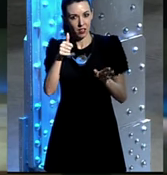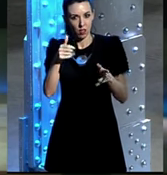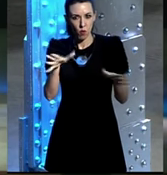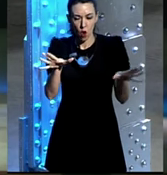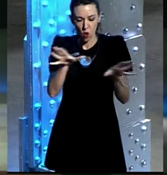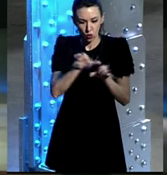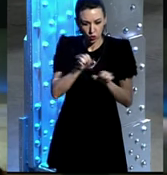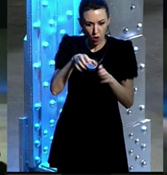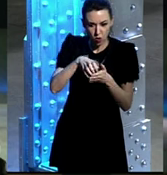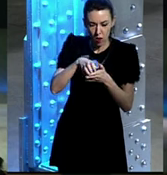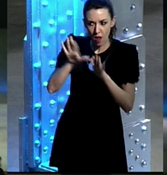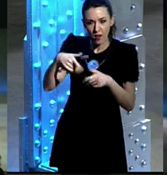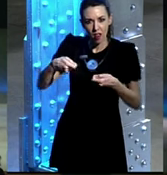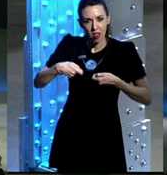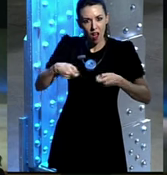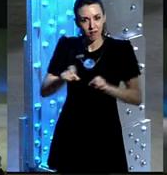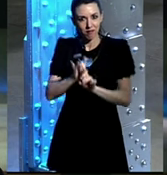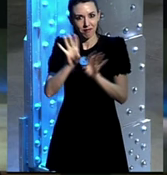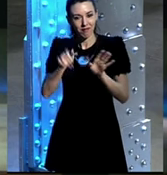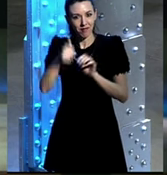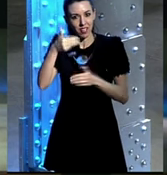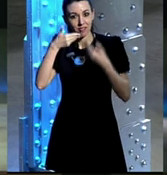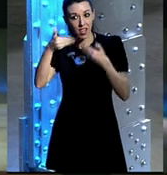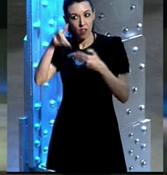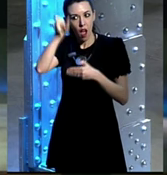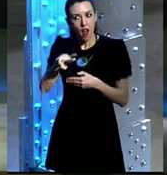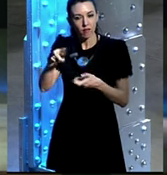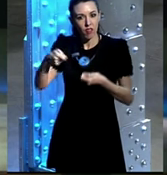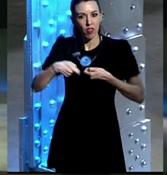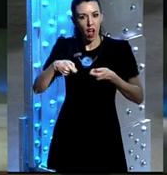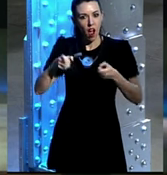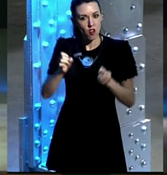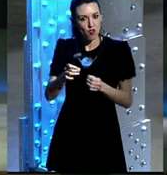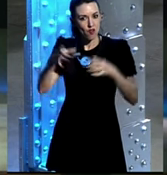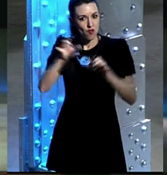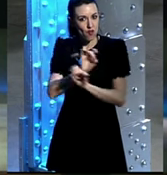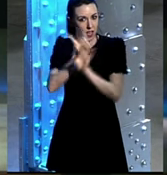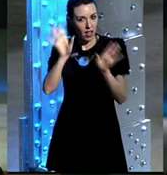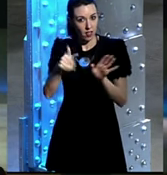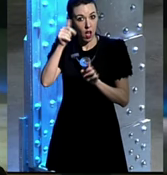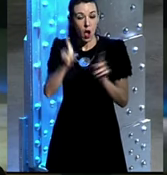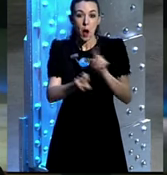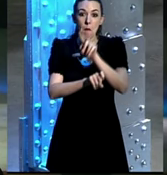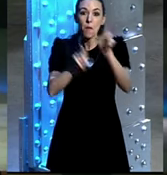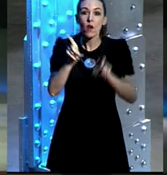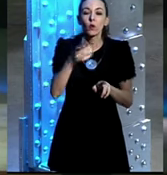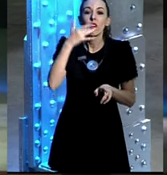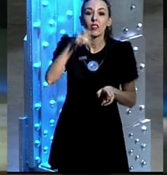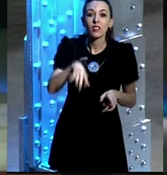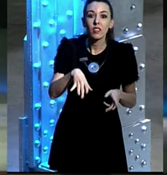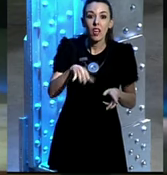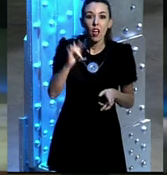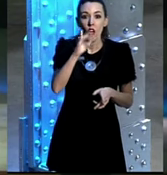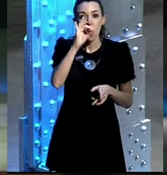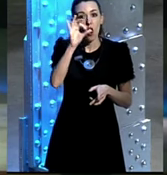muchas oscuridades. Él nos trae la luz. Las preguntas las trae